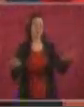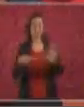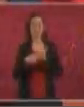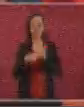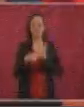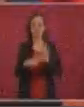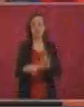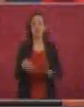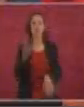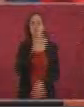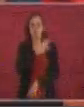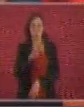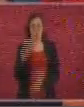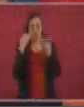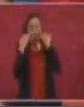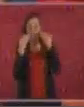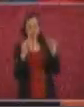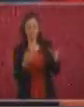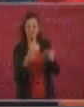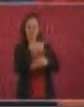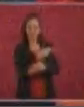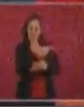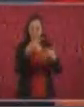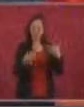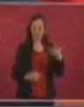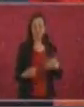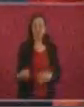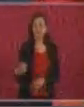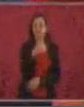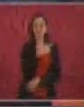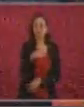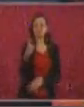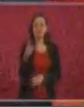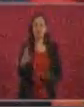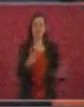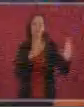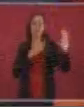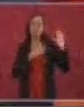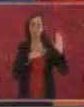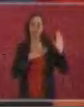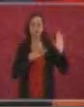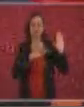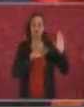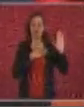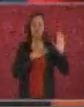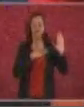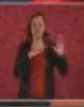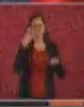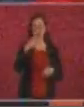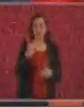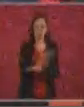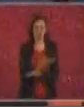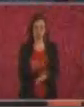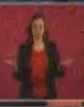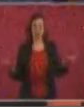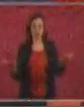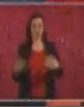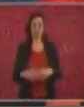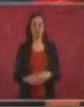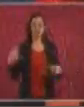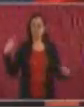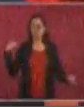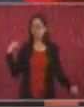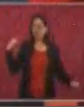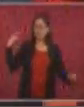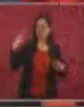que sus asesores, porque dicen que no le hace caso a los asesores, pero el 21 de marzo él quiere poner en